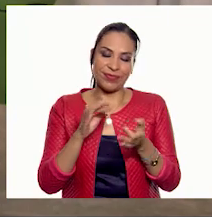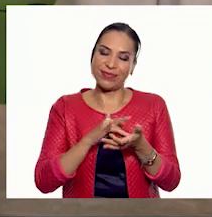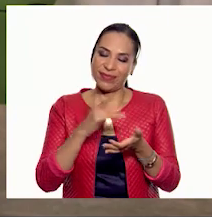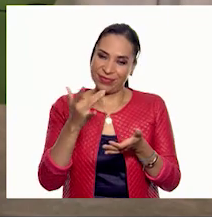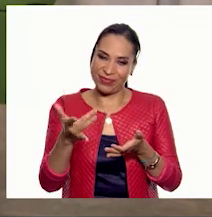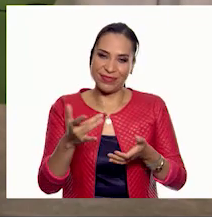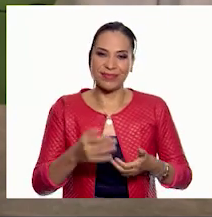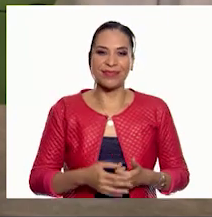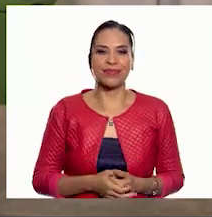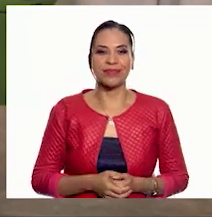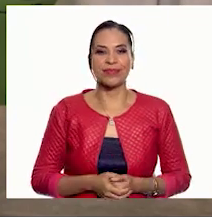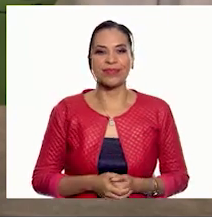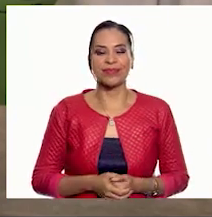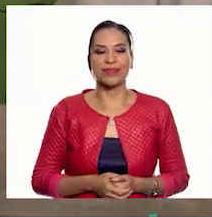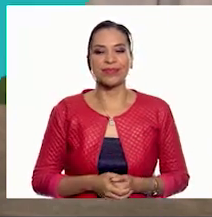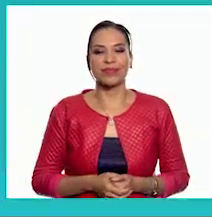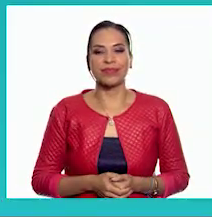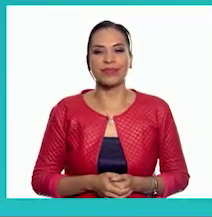Gracias.